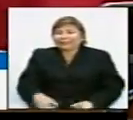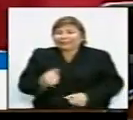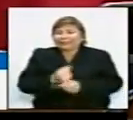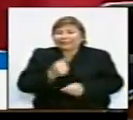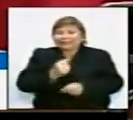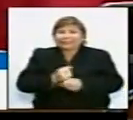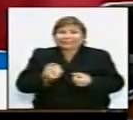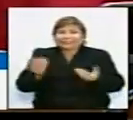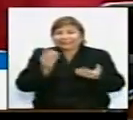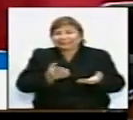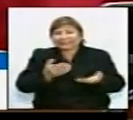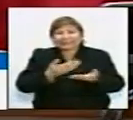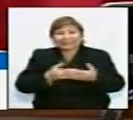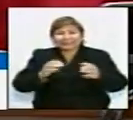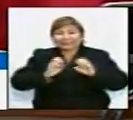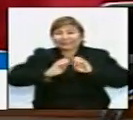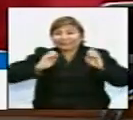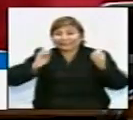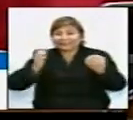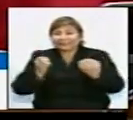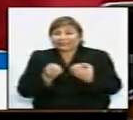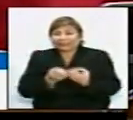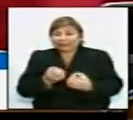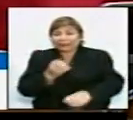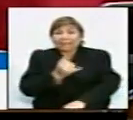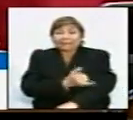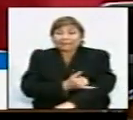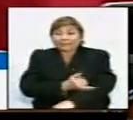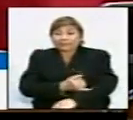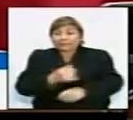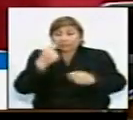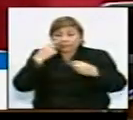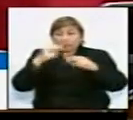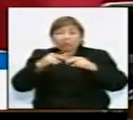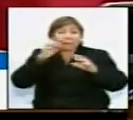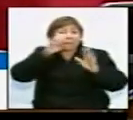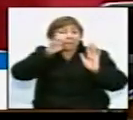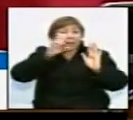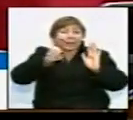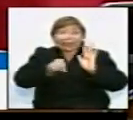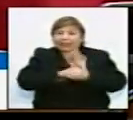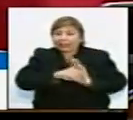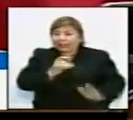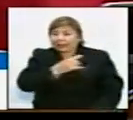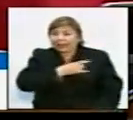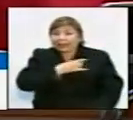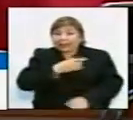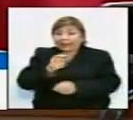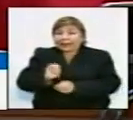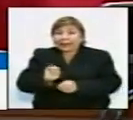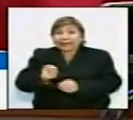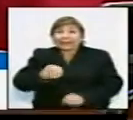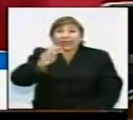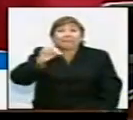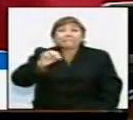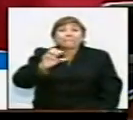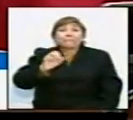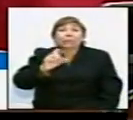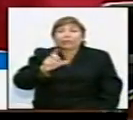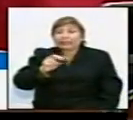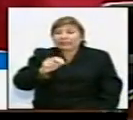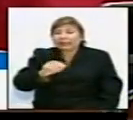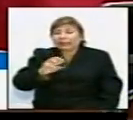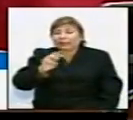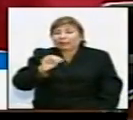en equipo las instituciones de investigación, como por ejemplo la Universidad Agraria de La Molina, con el